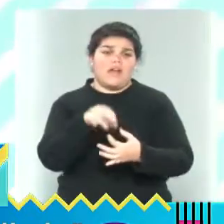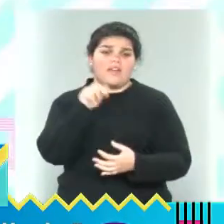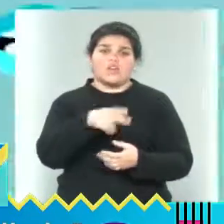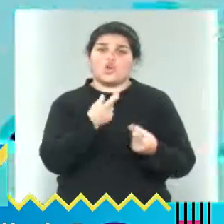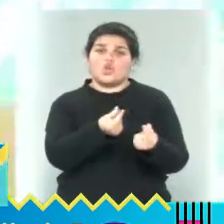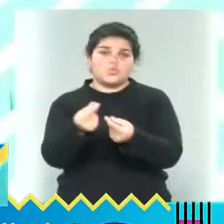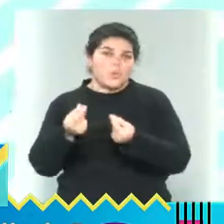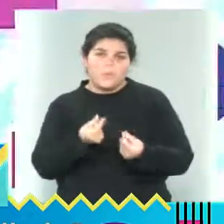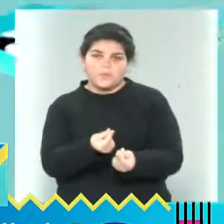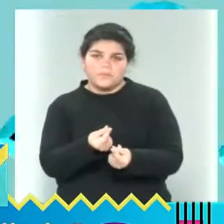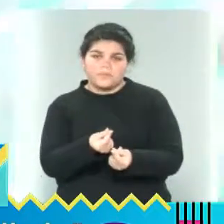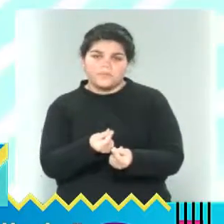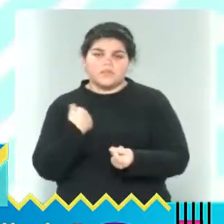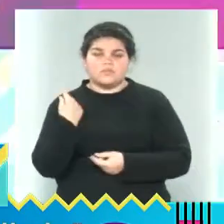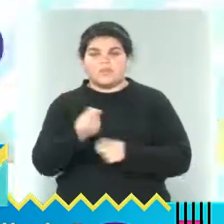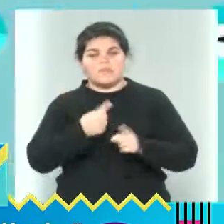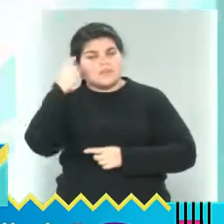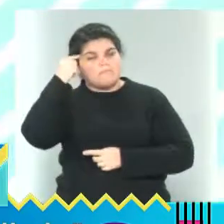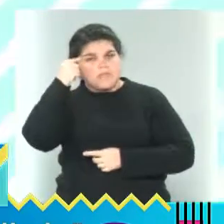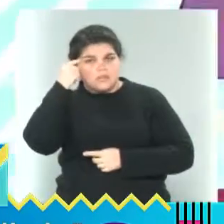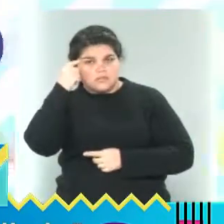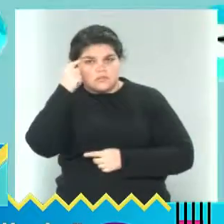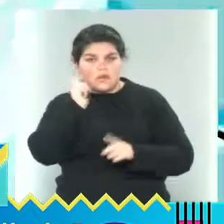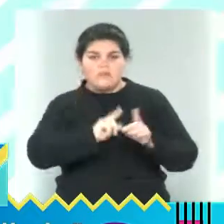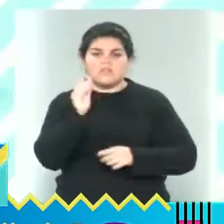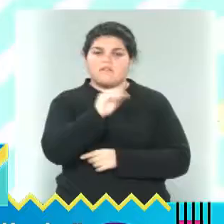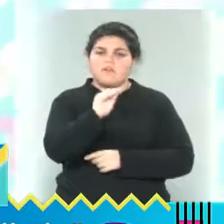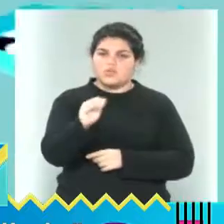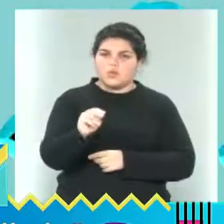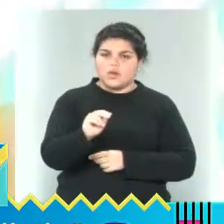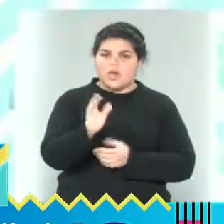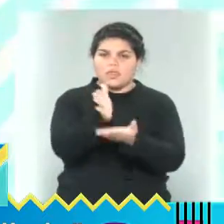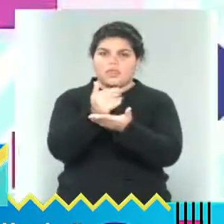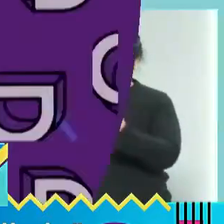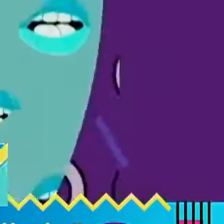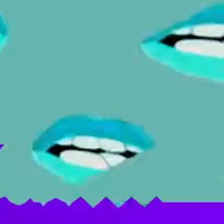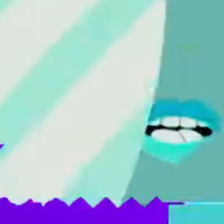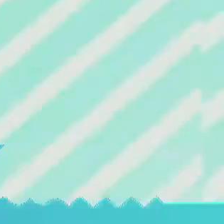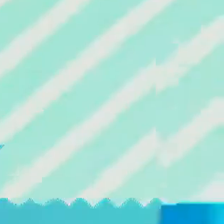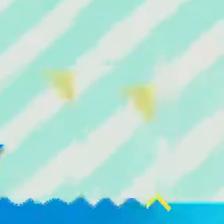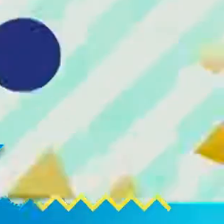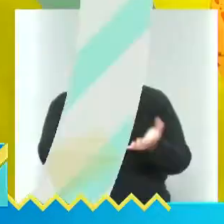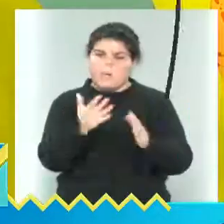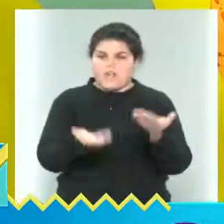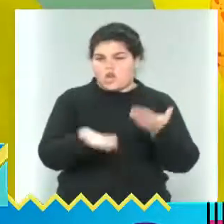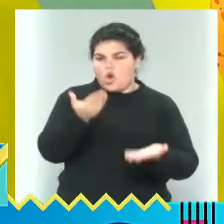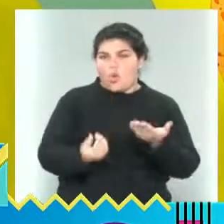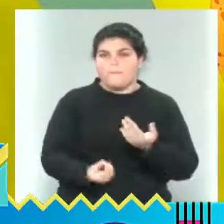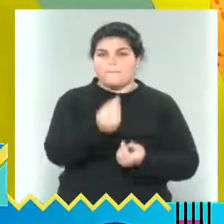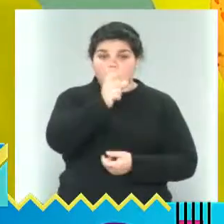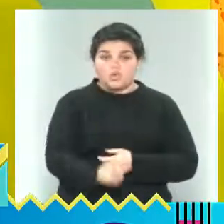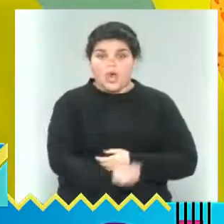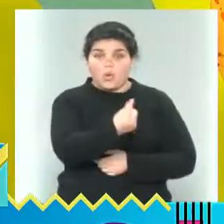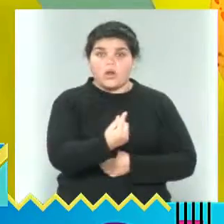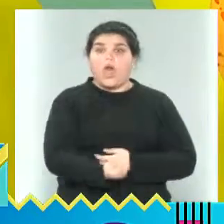entonces, si uno piensa que, por ejemplo, la cantidad de basura, cuando la dividimos en 7.000 millones, es 1 kilo por persona, pero que